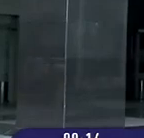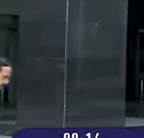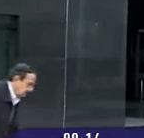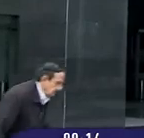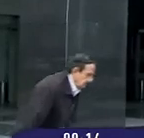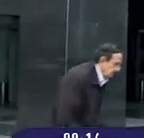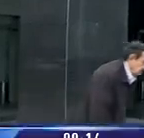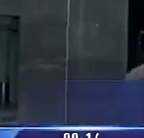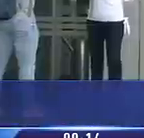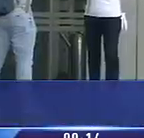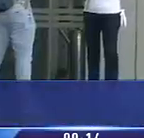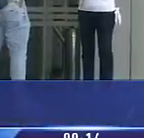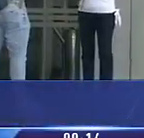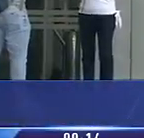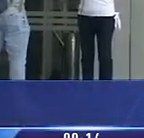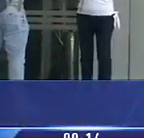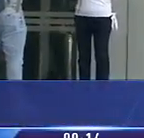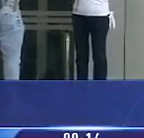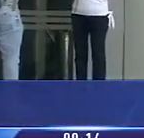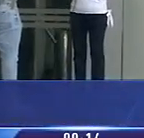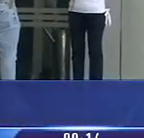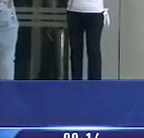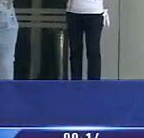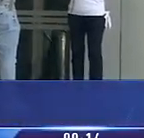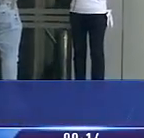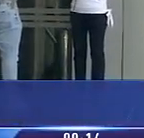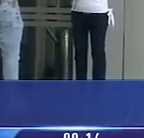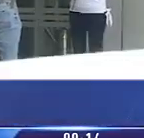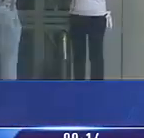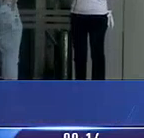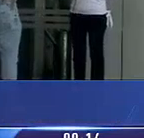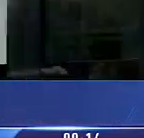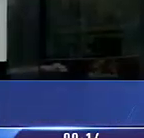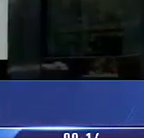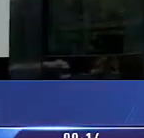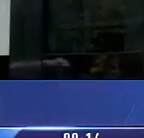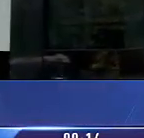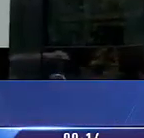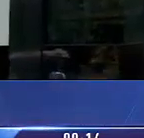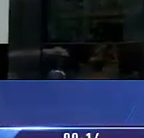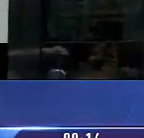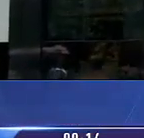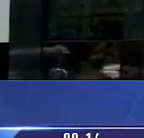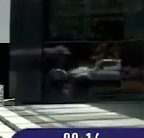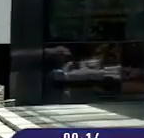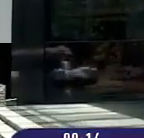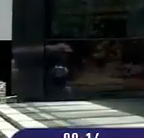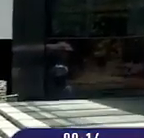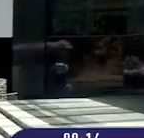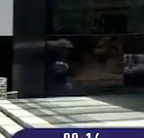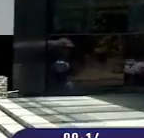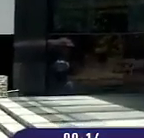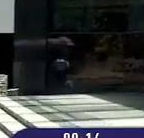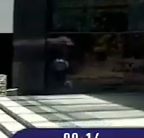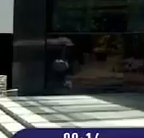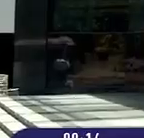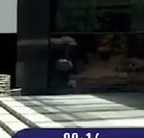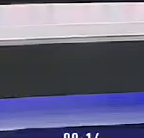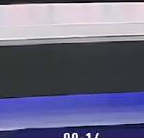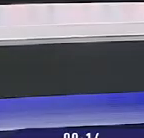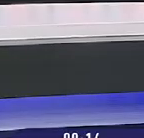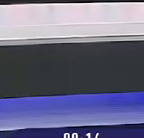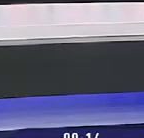se ejecutan con el objetivo de transparentar la función judicial y evitar la impunidad, informó Miguel Ángel